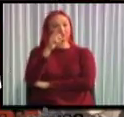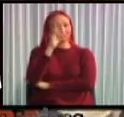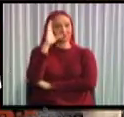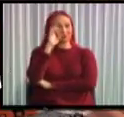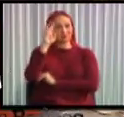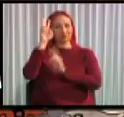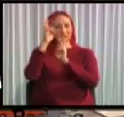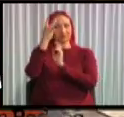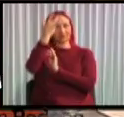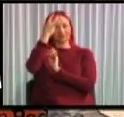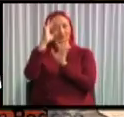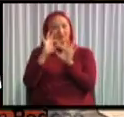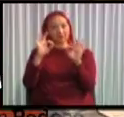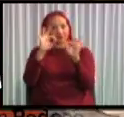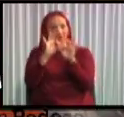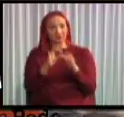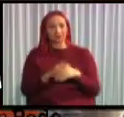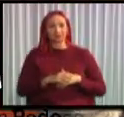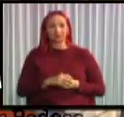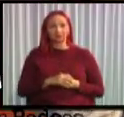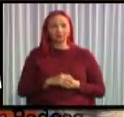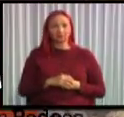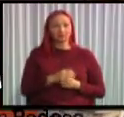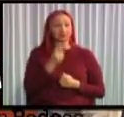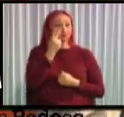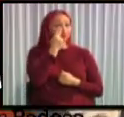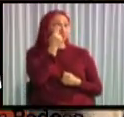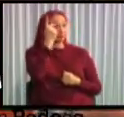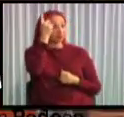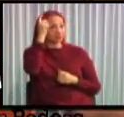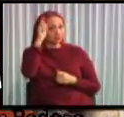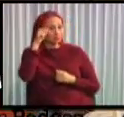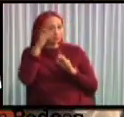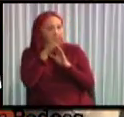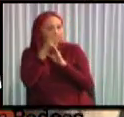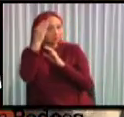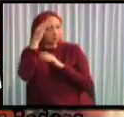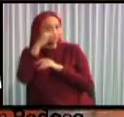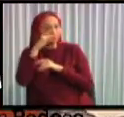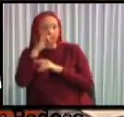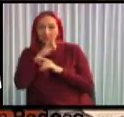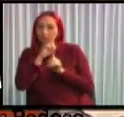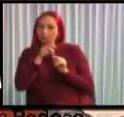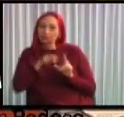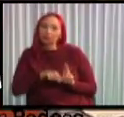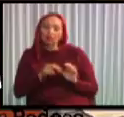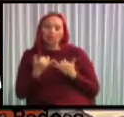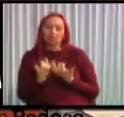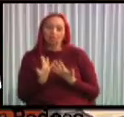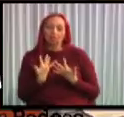tema más importante, que los padres tienen que velar porque los niños no sean tan sedentarios.